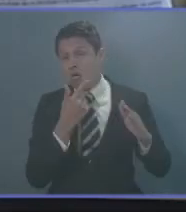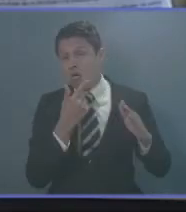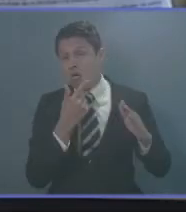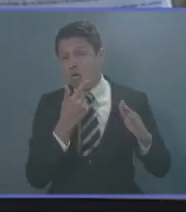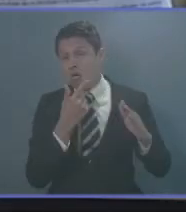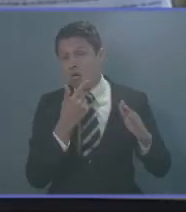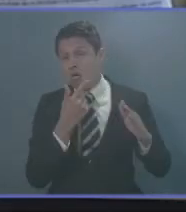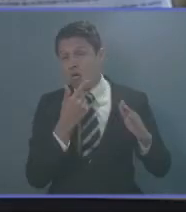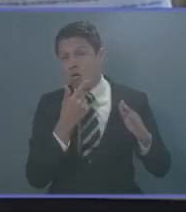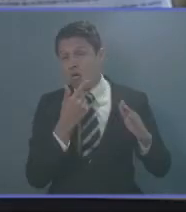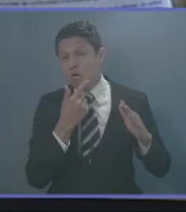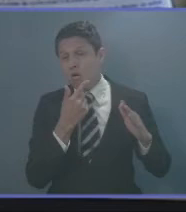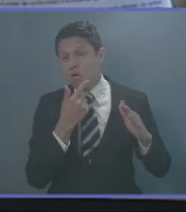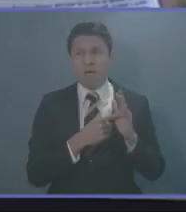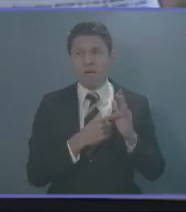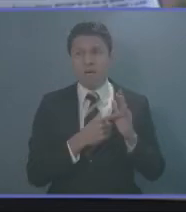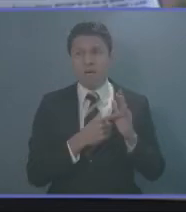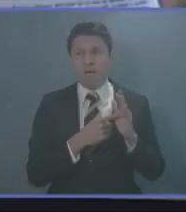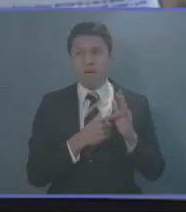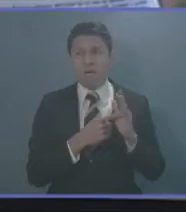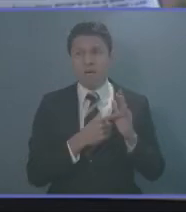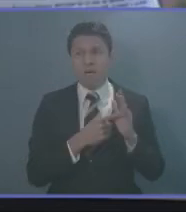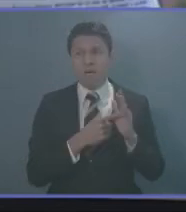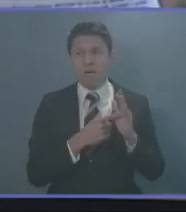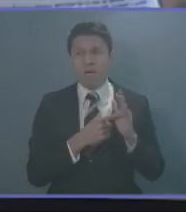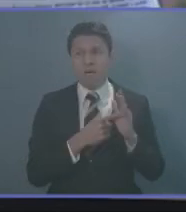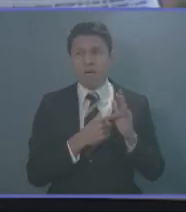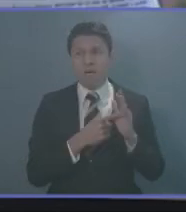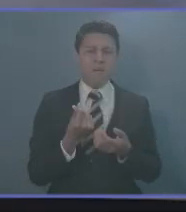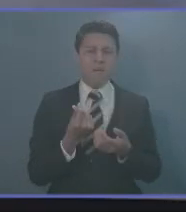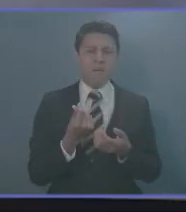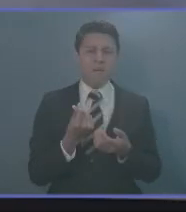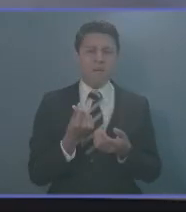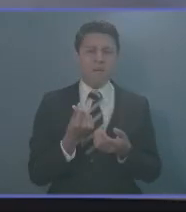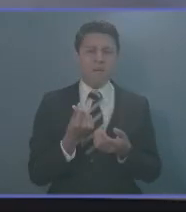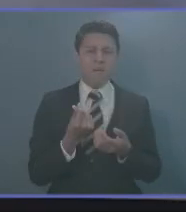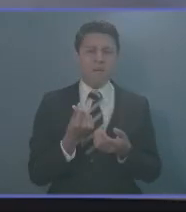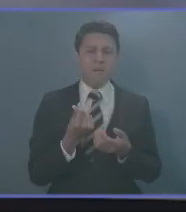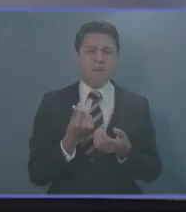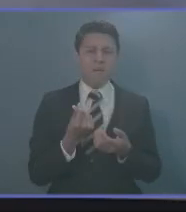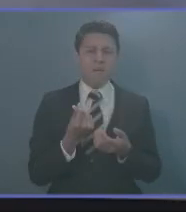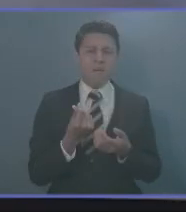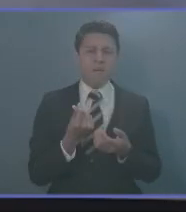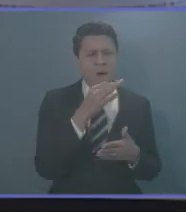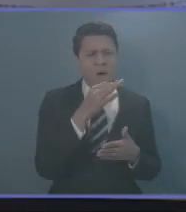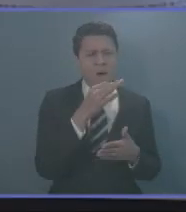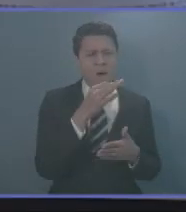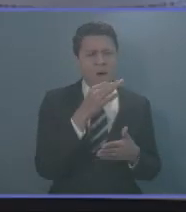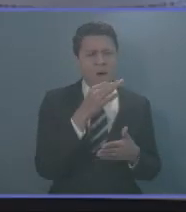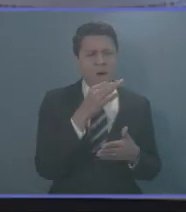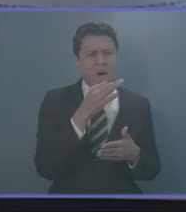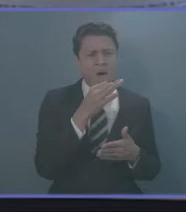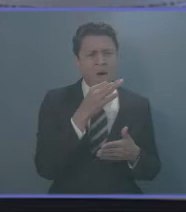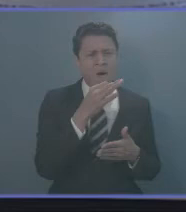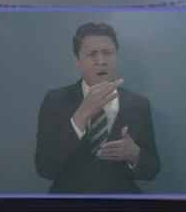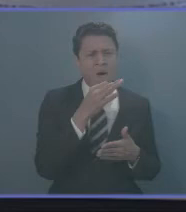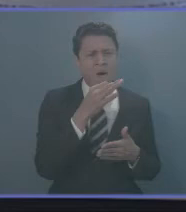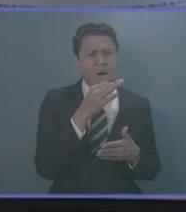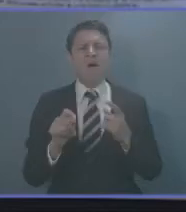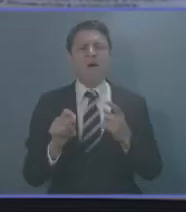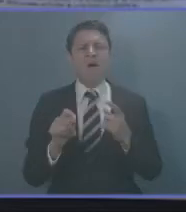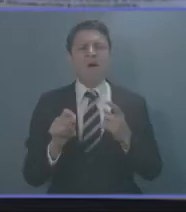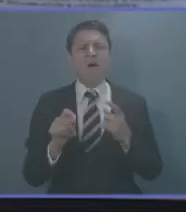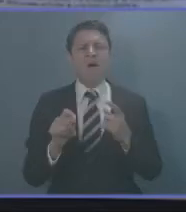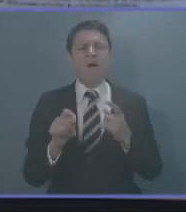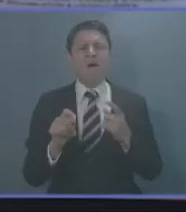liquidación resultare una diferencia a favor de del municipio, el contribuyente deberá efectuar el pago respectivo. Forma